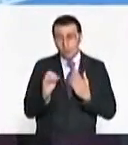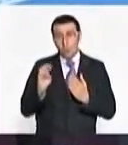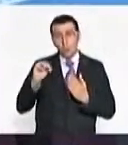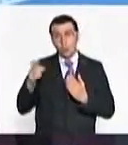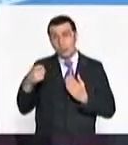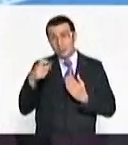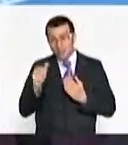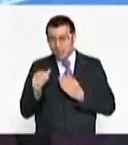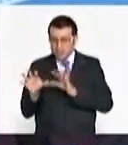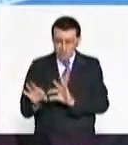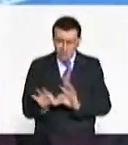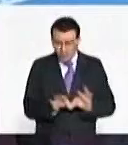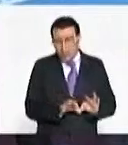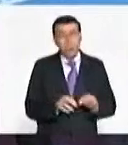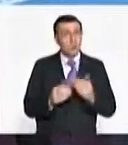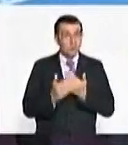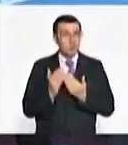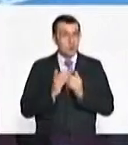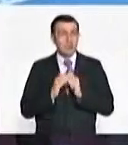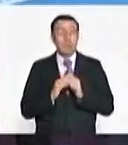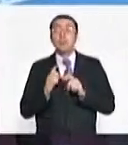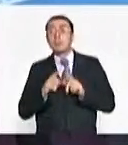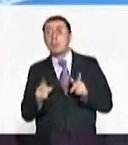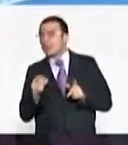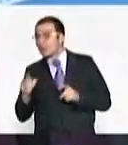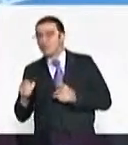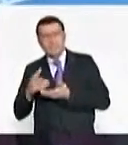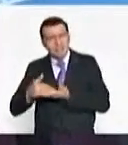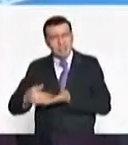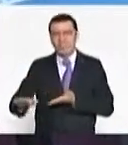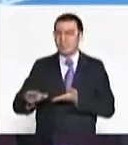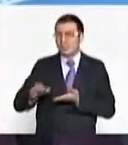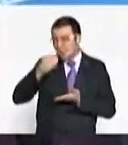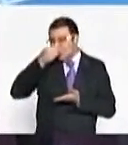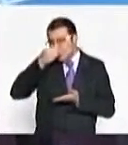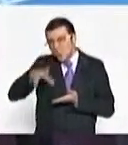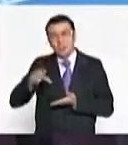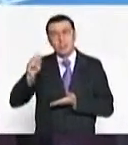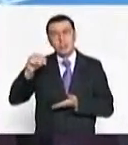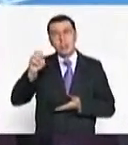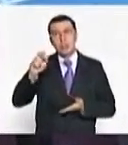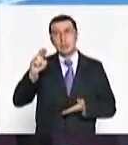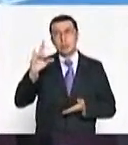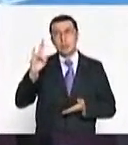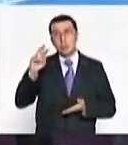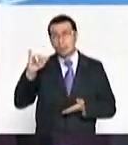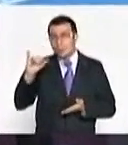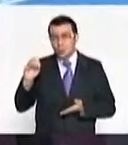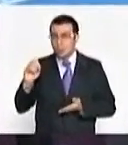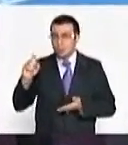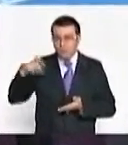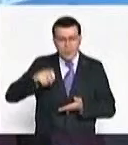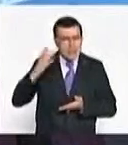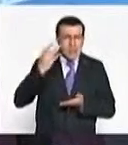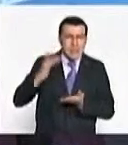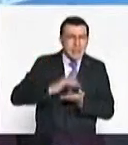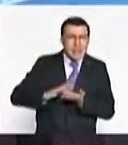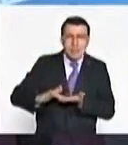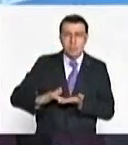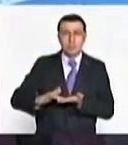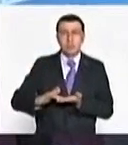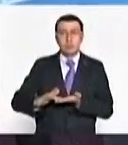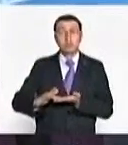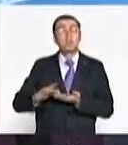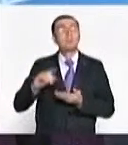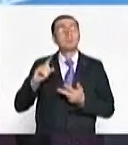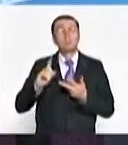sacarle esas toxinas, todos esos bisfenoles y ese plomo y ese mercurio y dejar el omega limpiecito. Para que el omega quede limpio es un